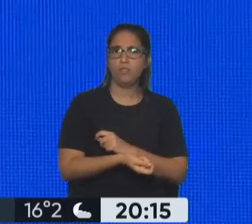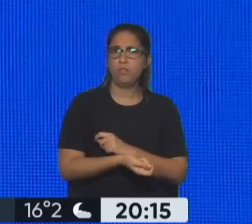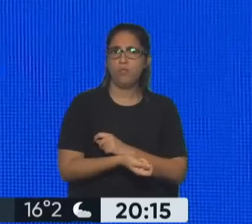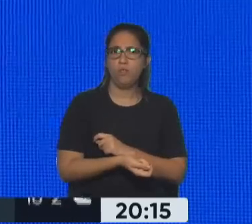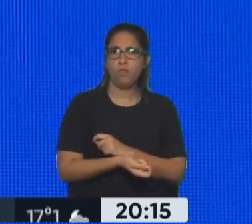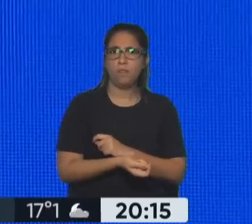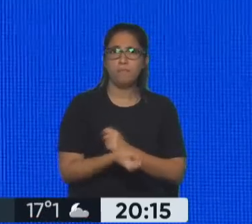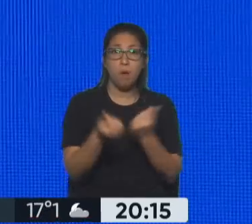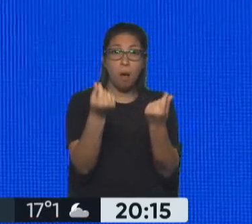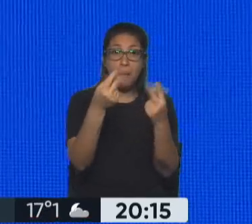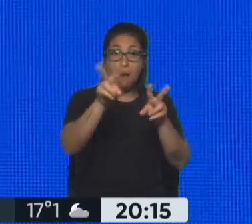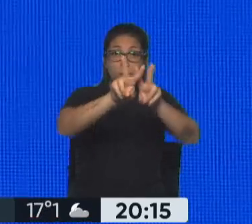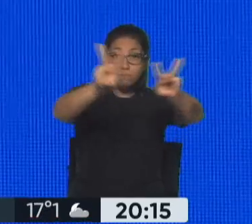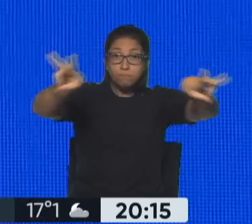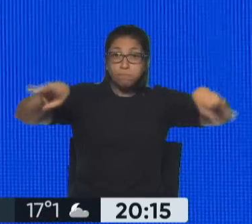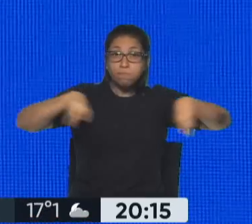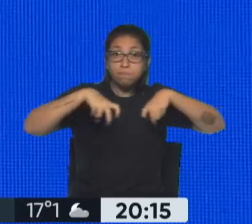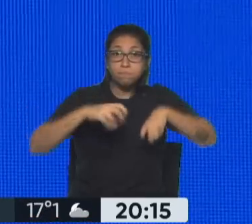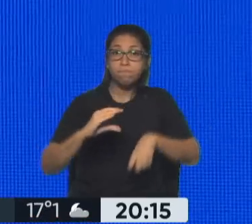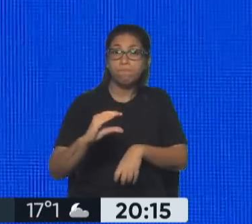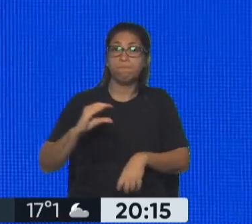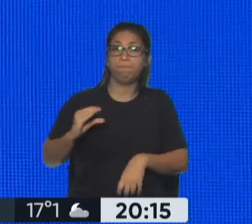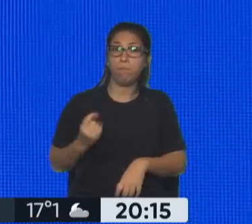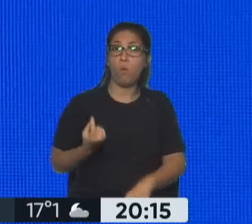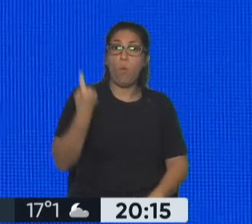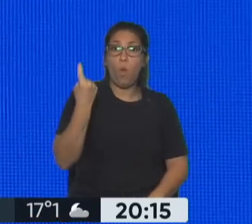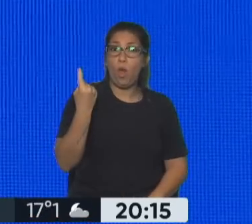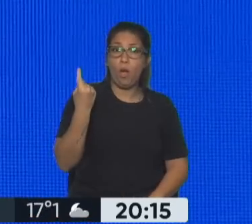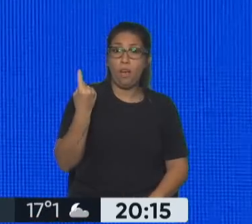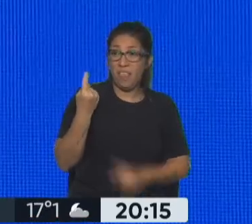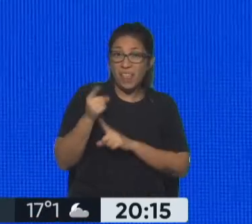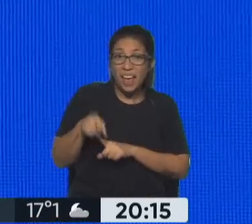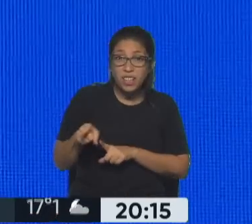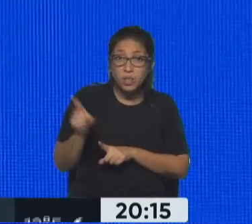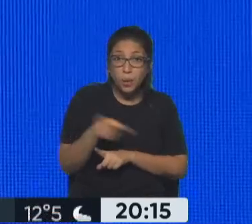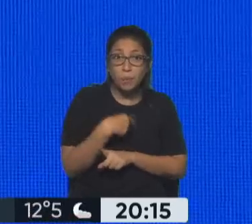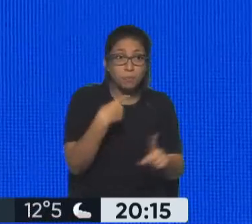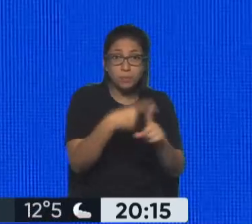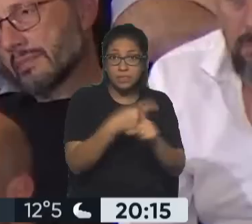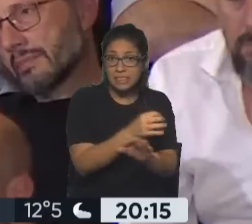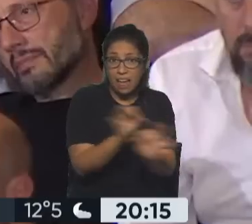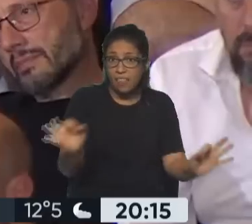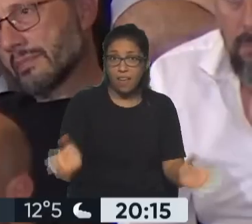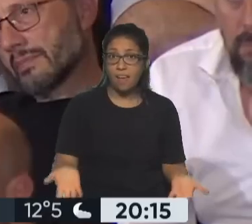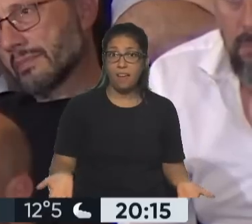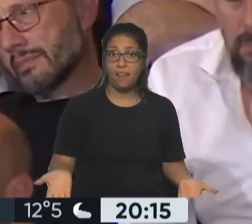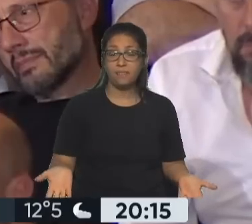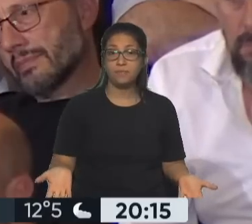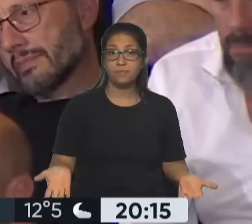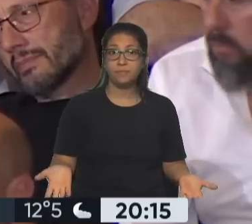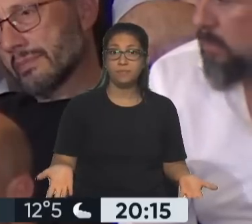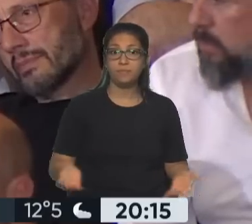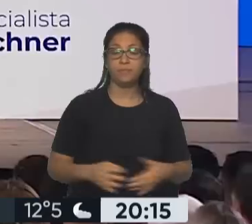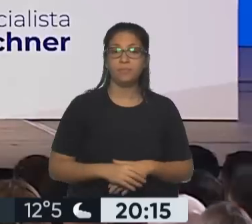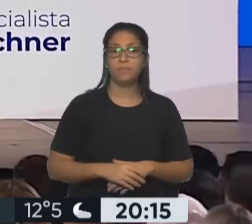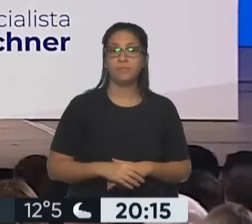de la concentración del ingreso. Nada bueno puede salir de eso finalmente. Y vamos